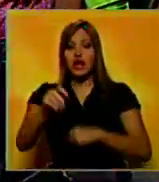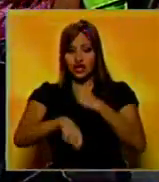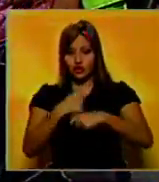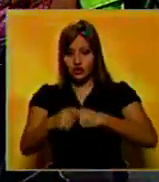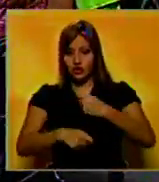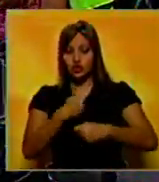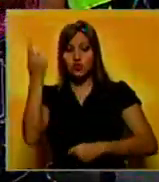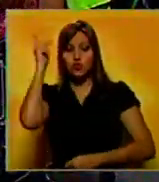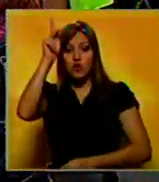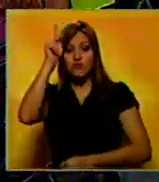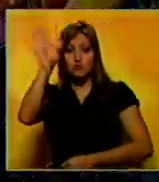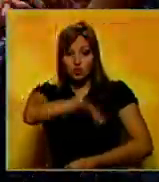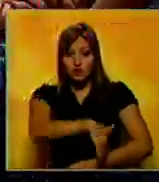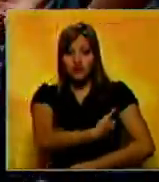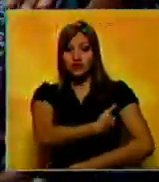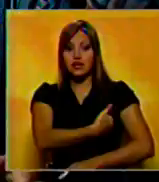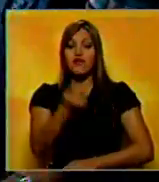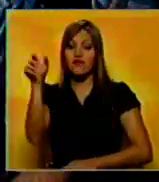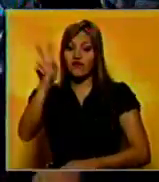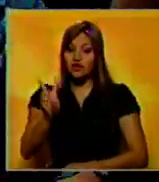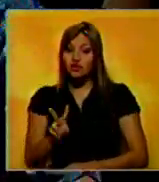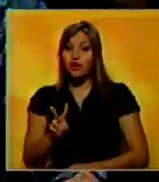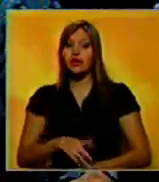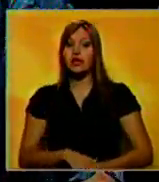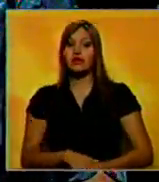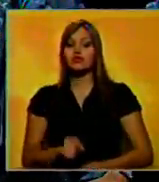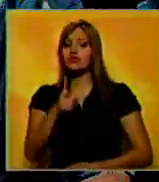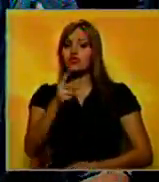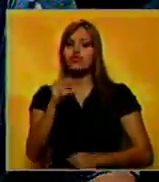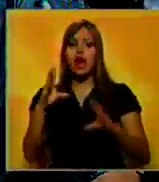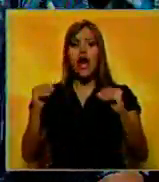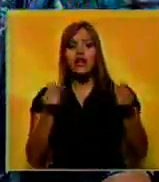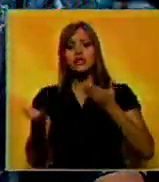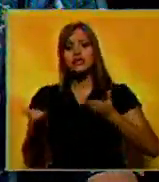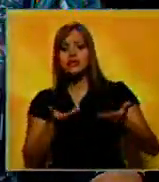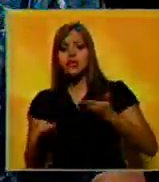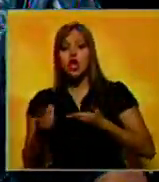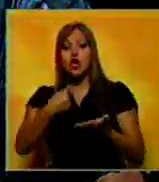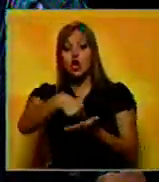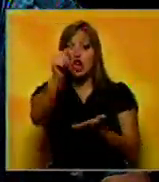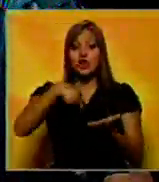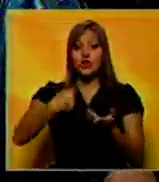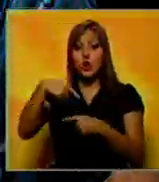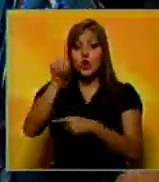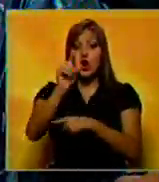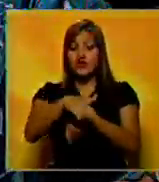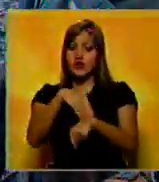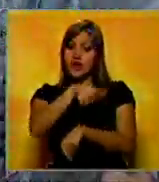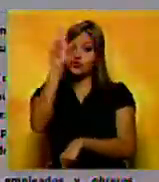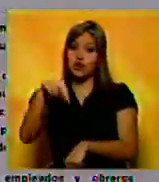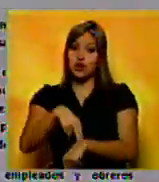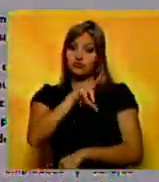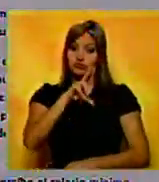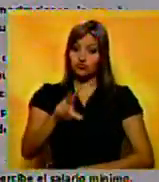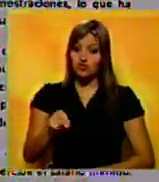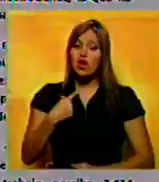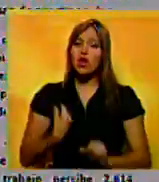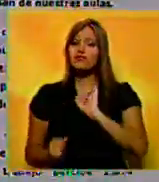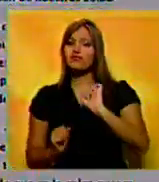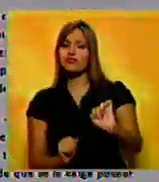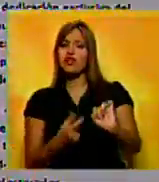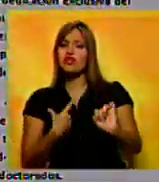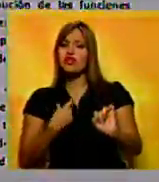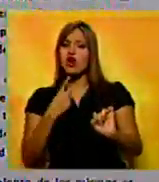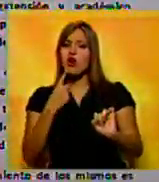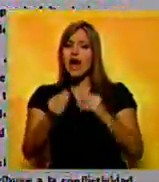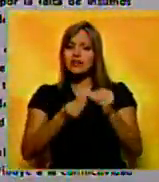Asociaciones de Profesores Universitarios de Venezuela no está negociando contratos únicos con el gobierno nacional. Rechazan que no se